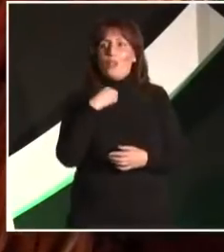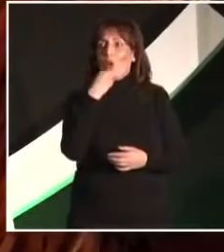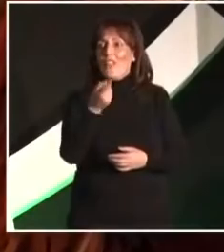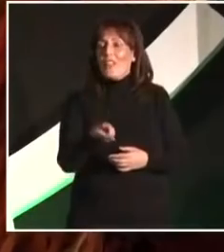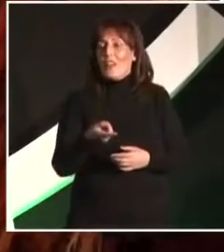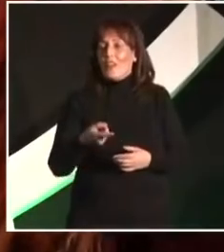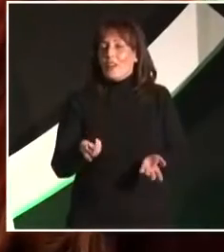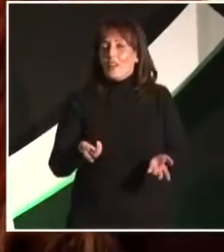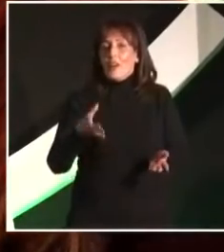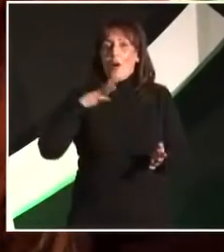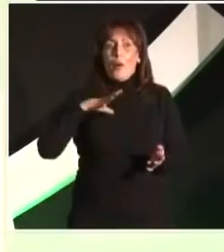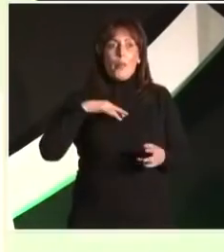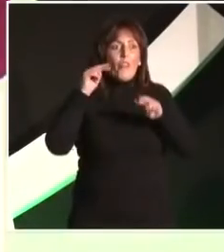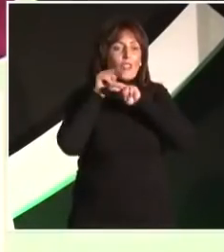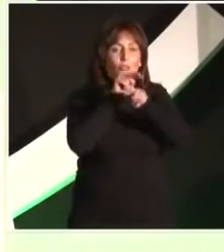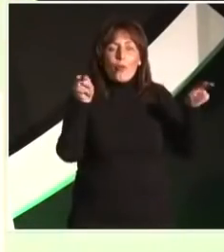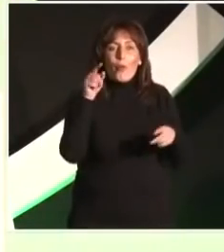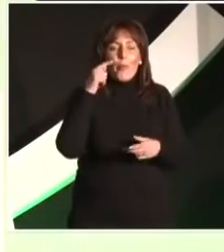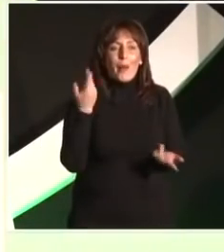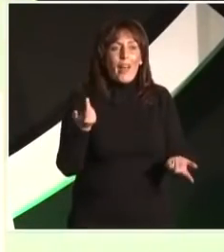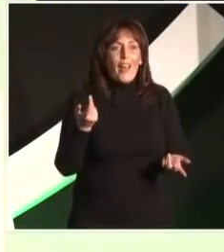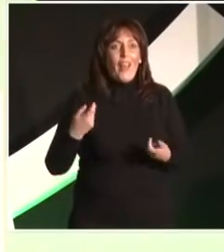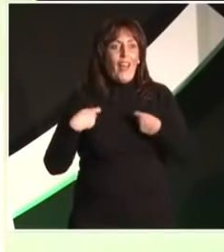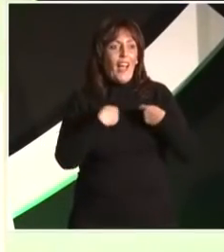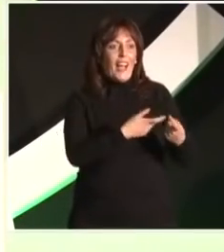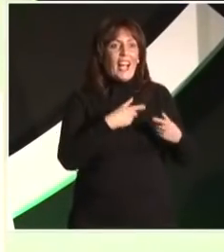que no pueden mirar de cara al pueblo andaluz mientras se están gastando